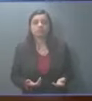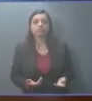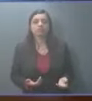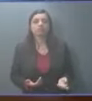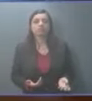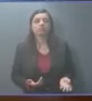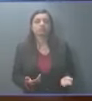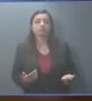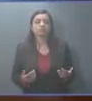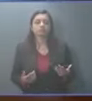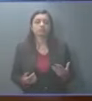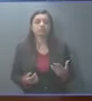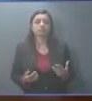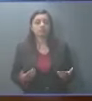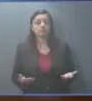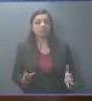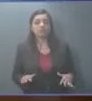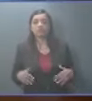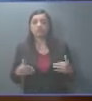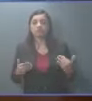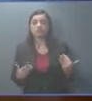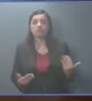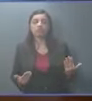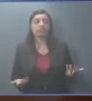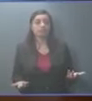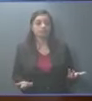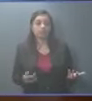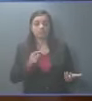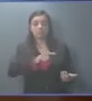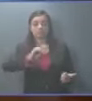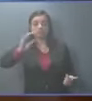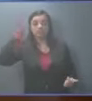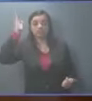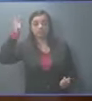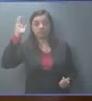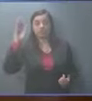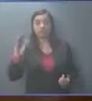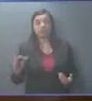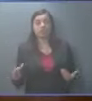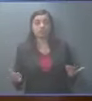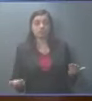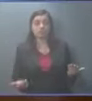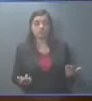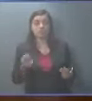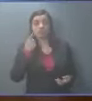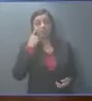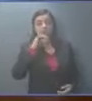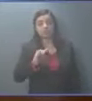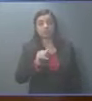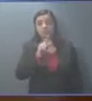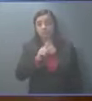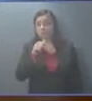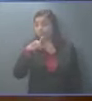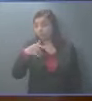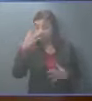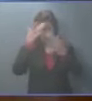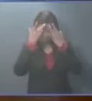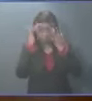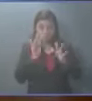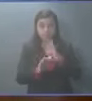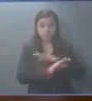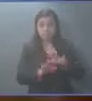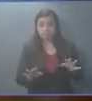Cifco. Porque de sus palabras se dijo que en julio esta obra iba a